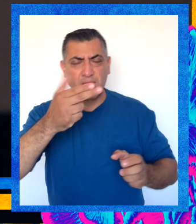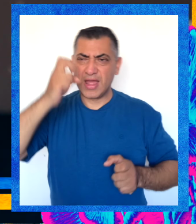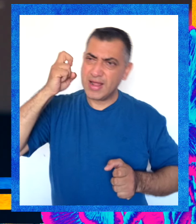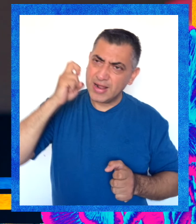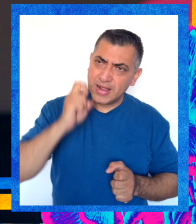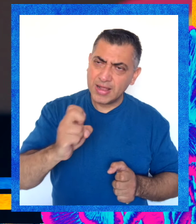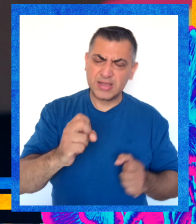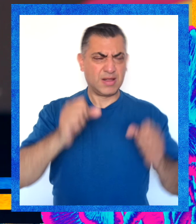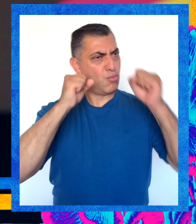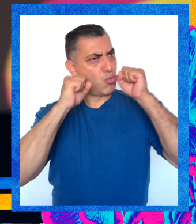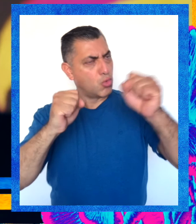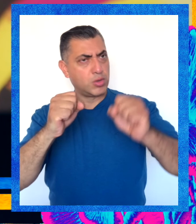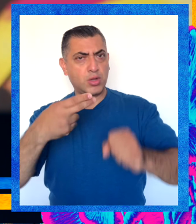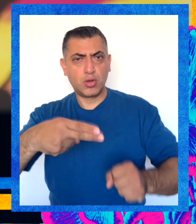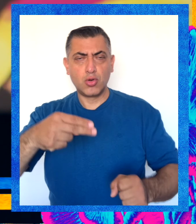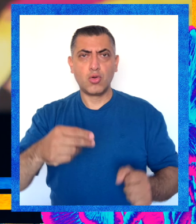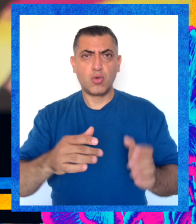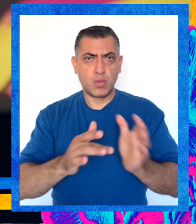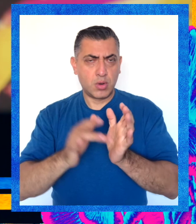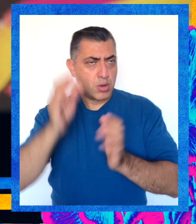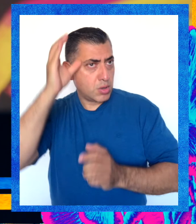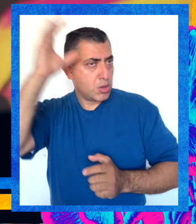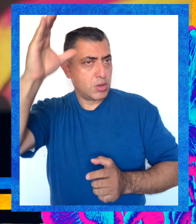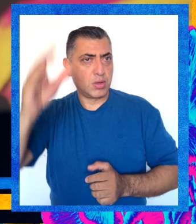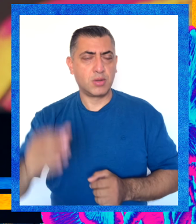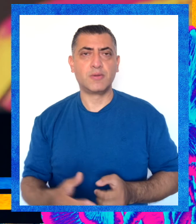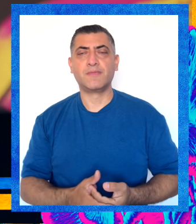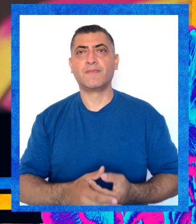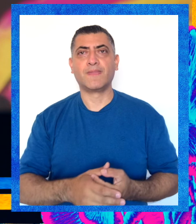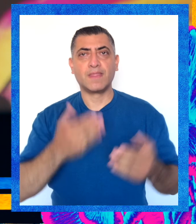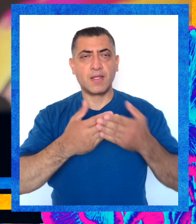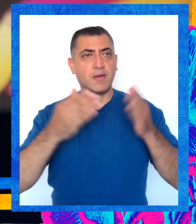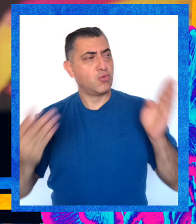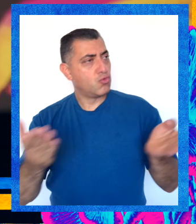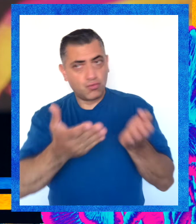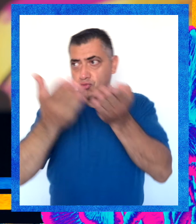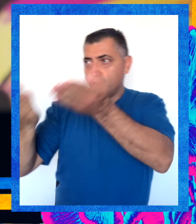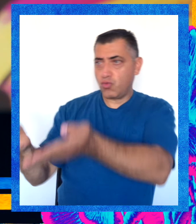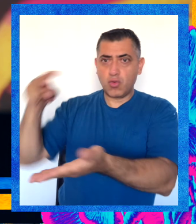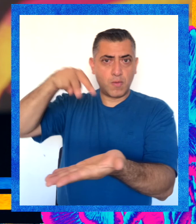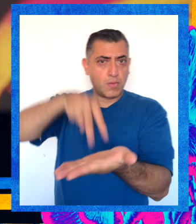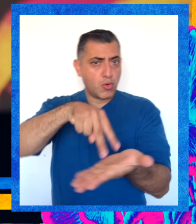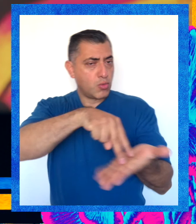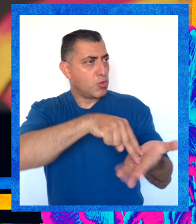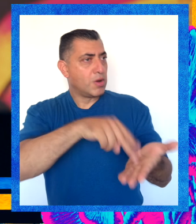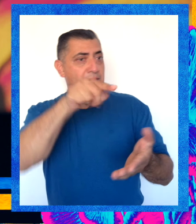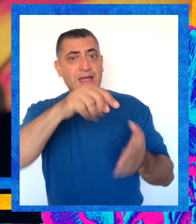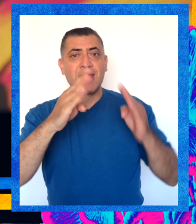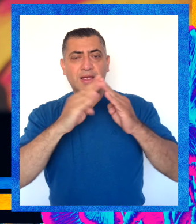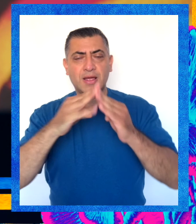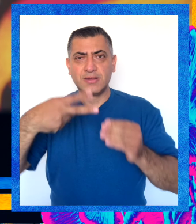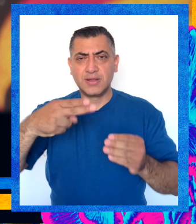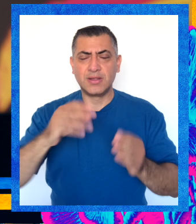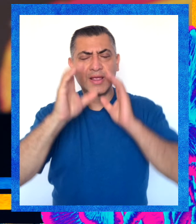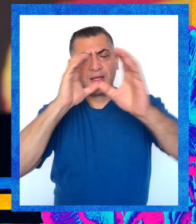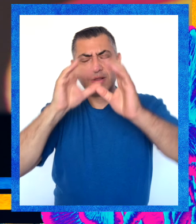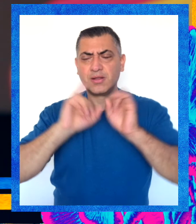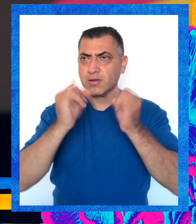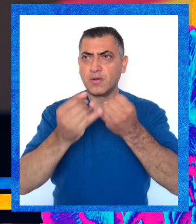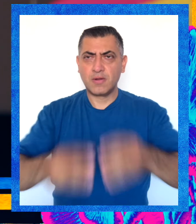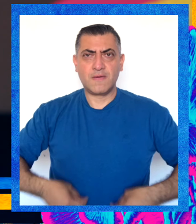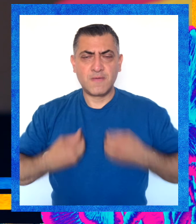habla precisamente del poder del nombre de cristo así que va a pedir que los presentes nos pongamos de pie y allí en casa también cantemos juntos